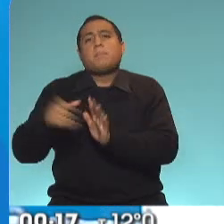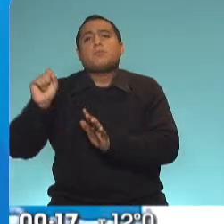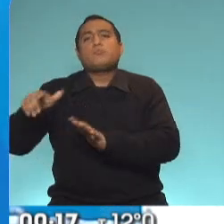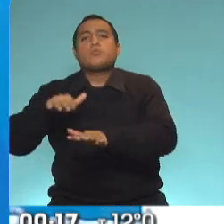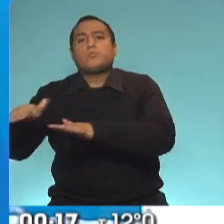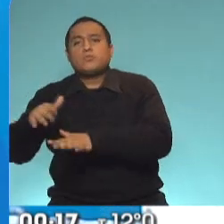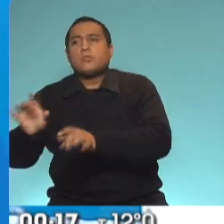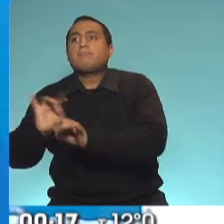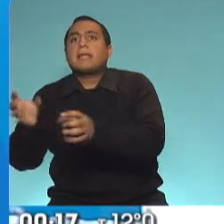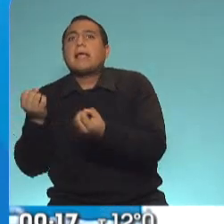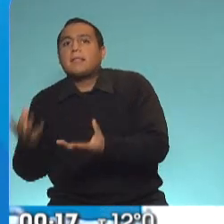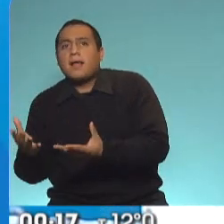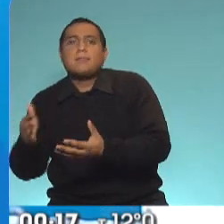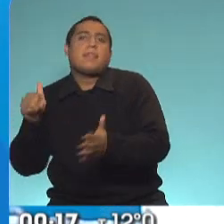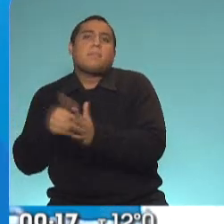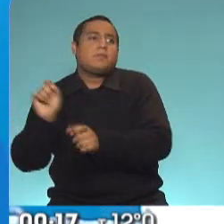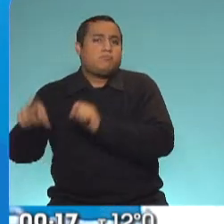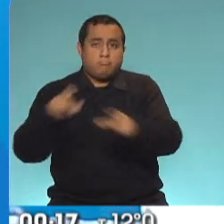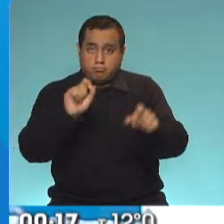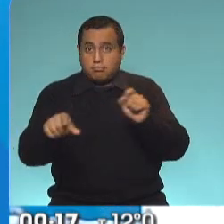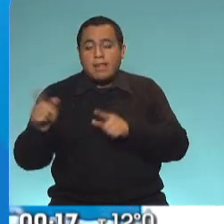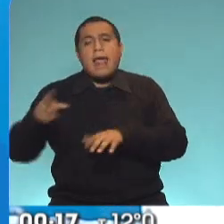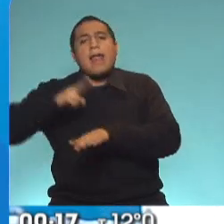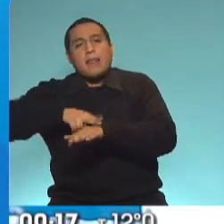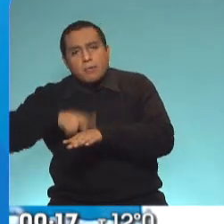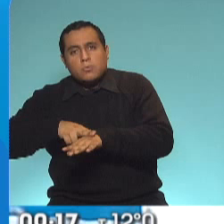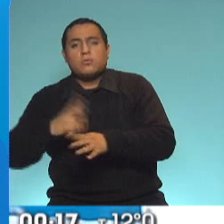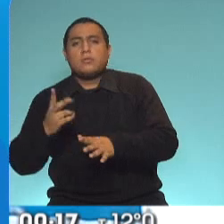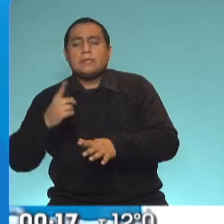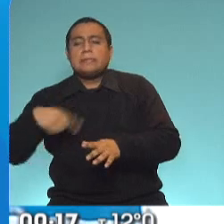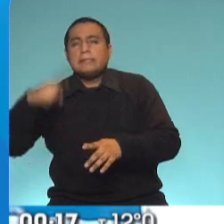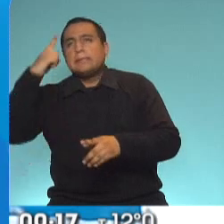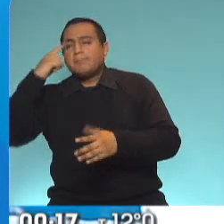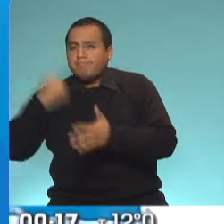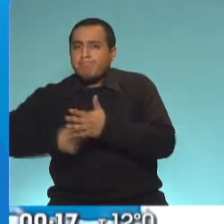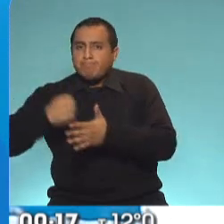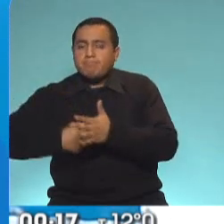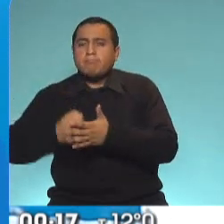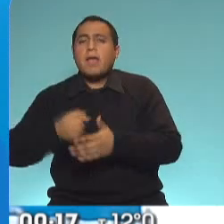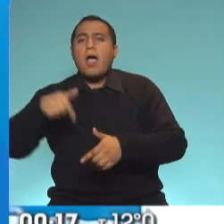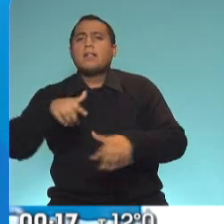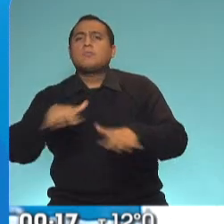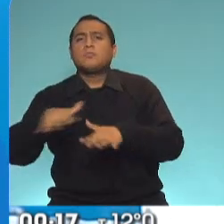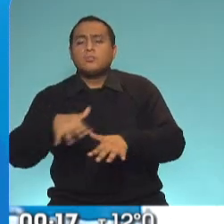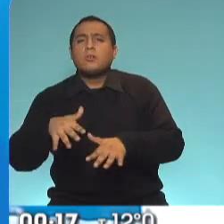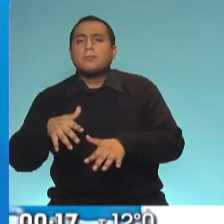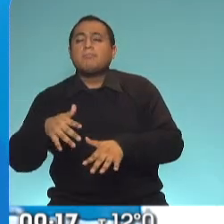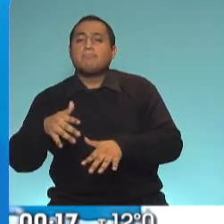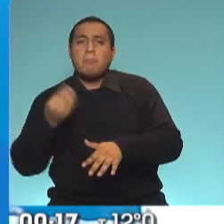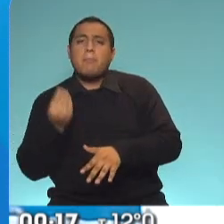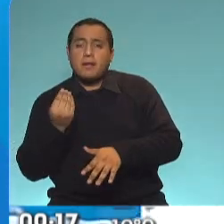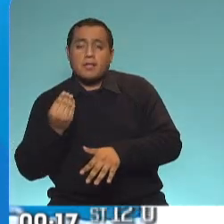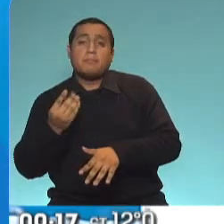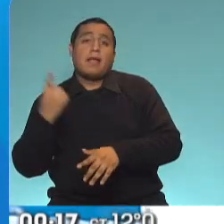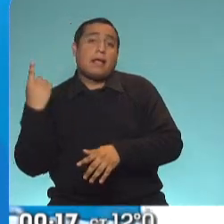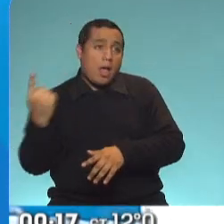epidemiológica, las recomendaciones y el desafío para esta situación específicamente, y de vuelta para cada uno de